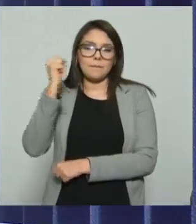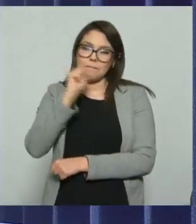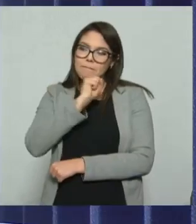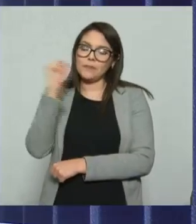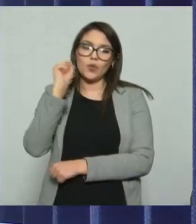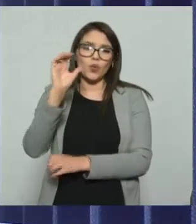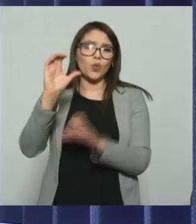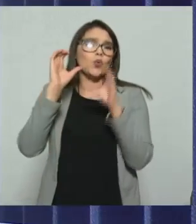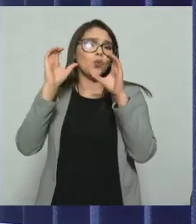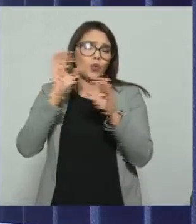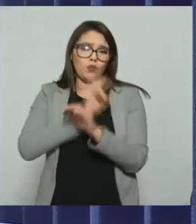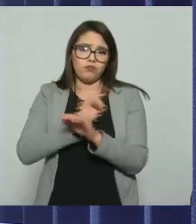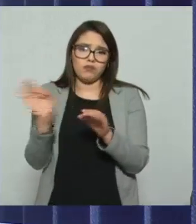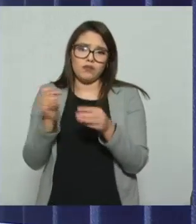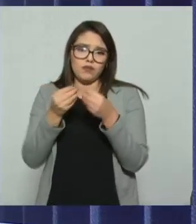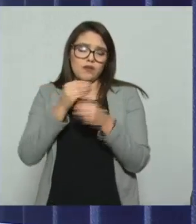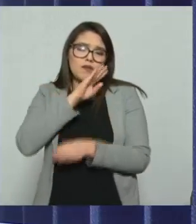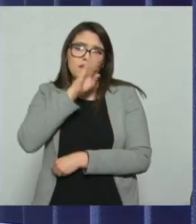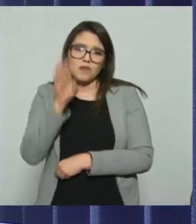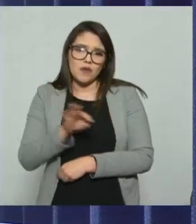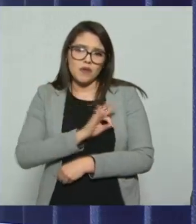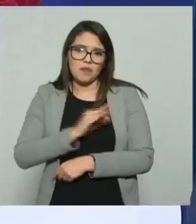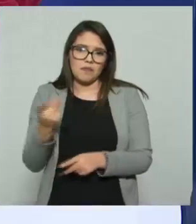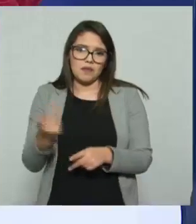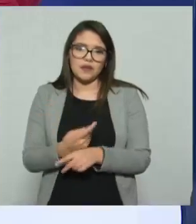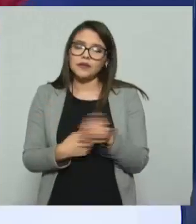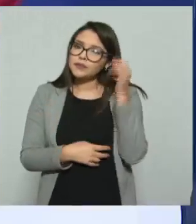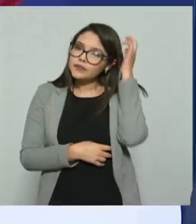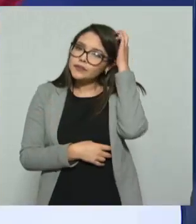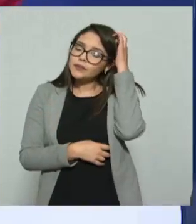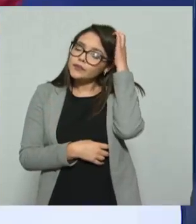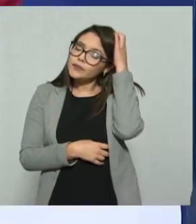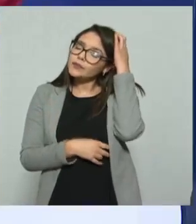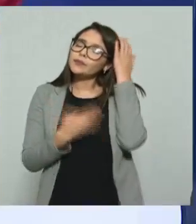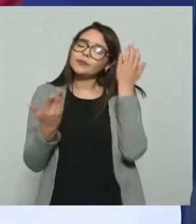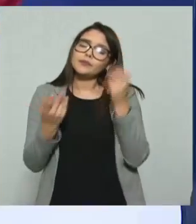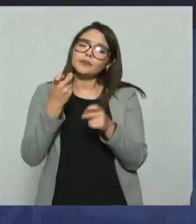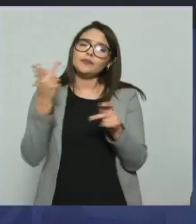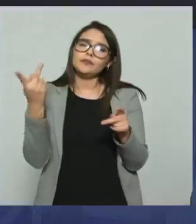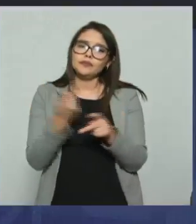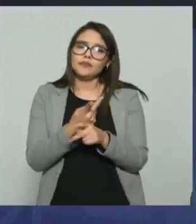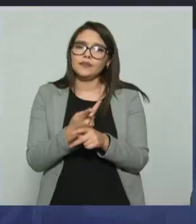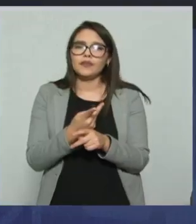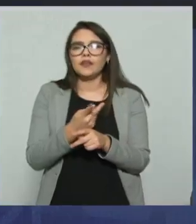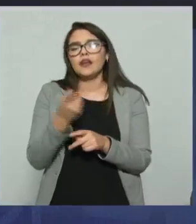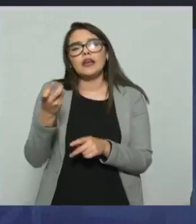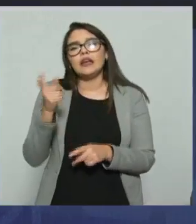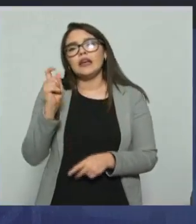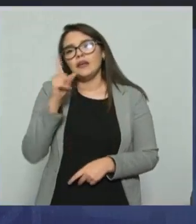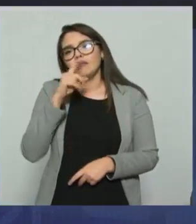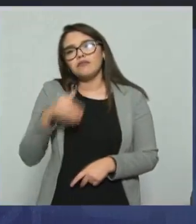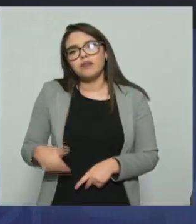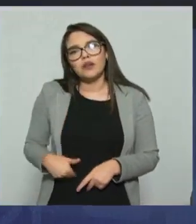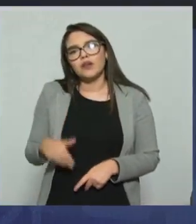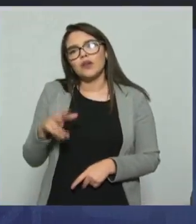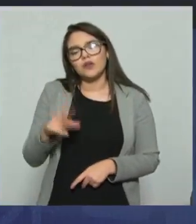vida al hacer esto. Bueno, esto es en la parte que no es un accidente, en la parte de la